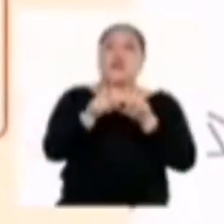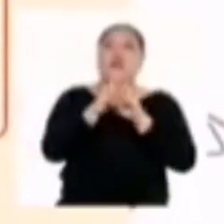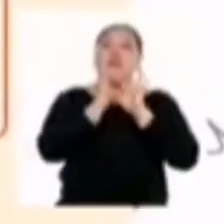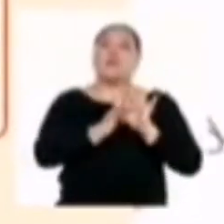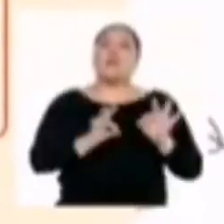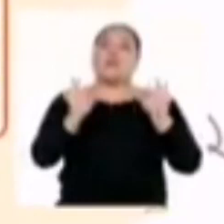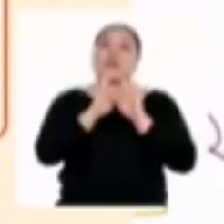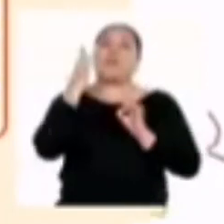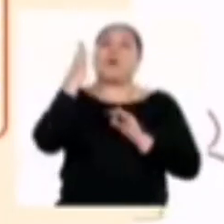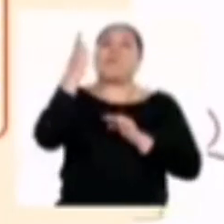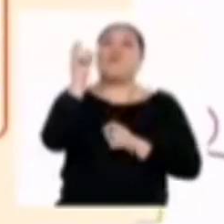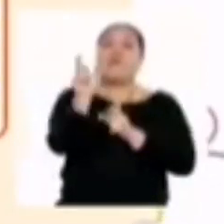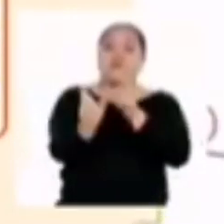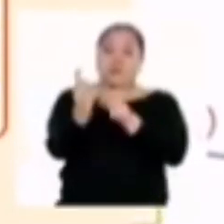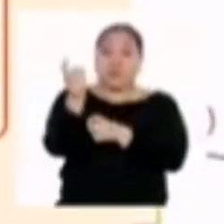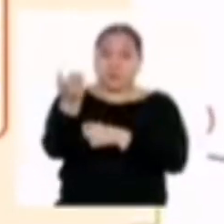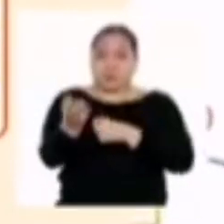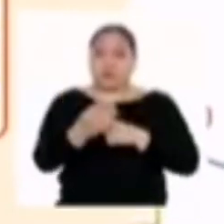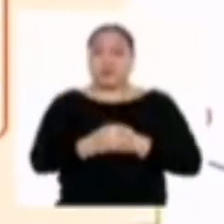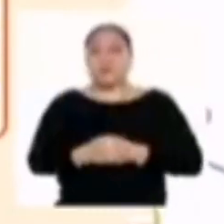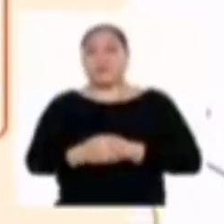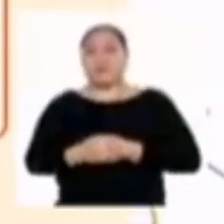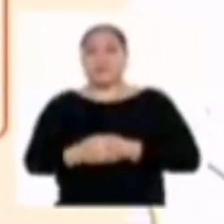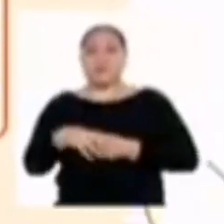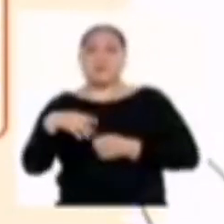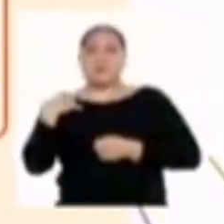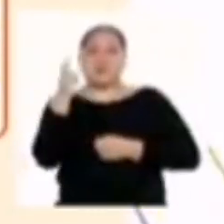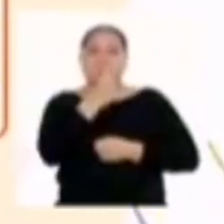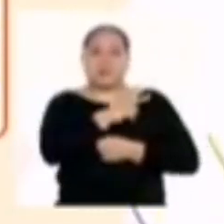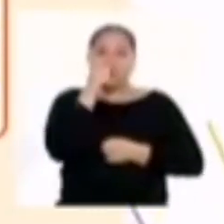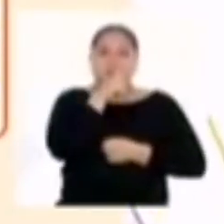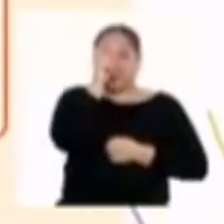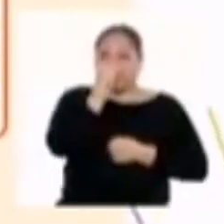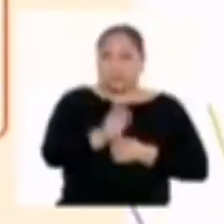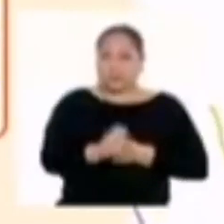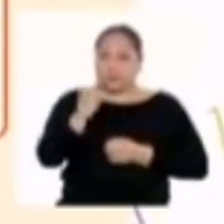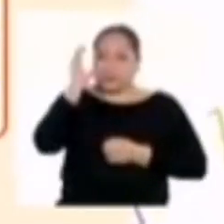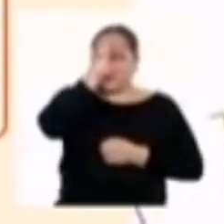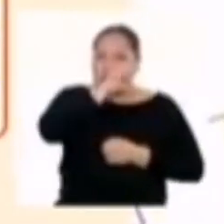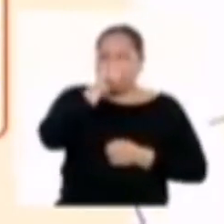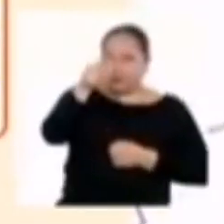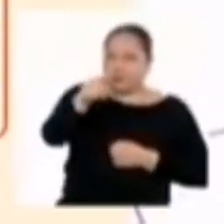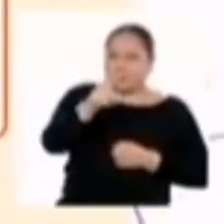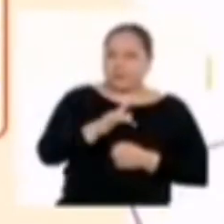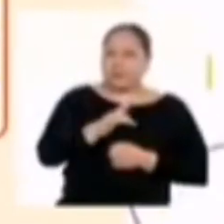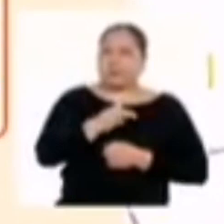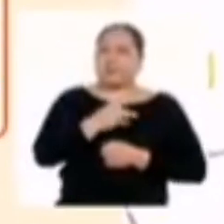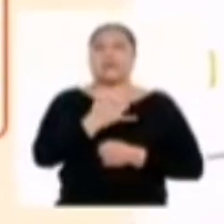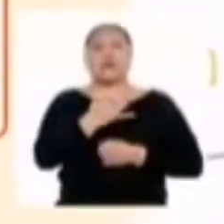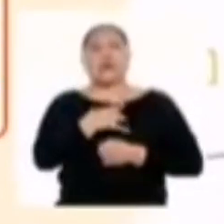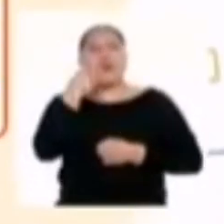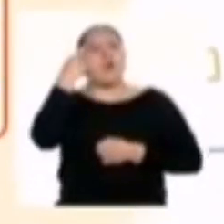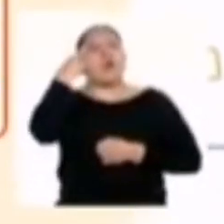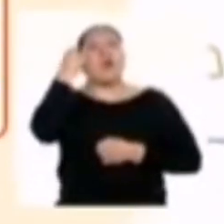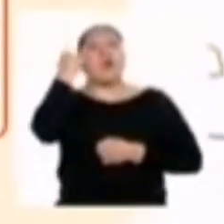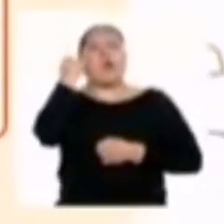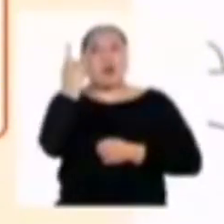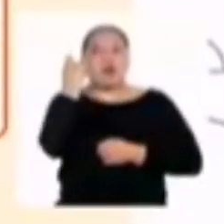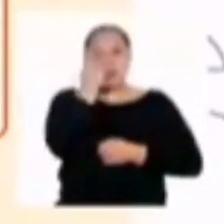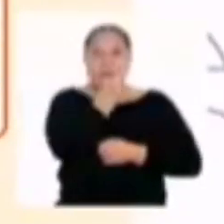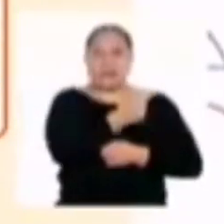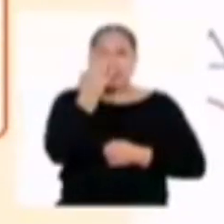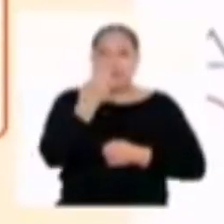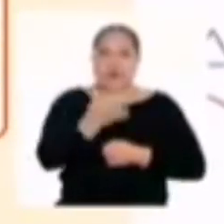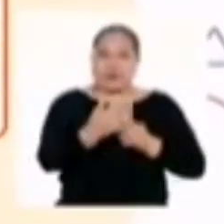futuras. Ahora veamos cómo el autor del texto busca hacernos conscientes de esta